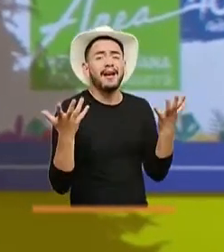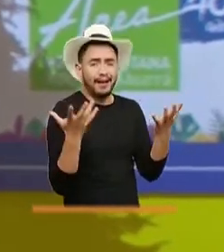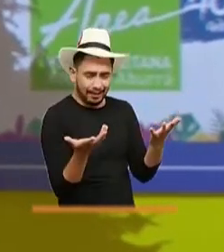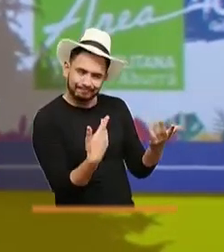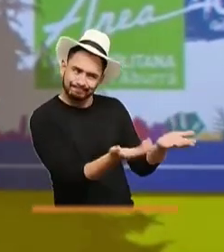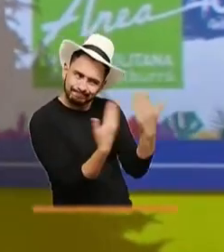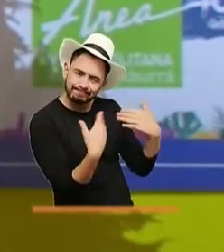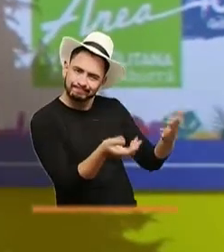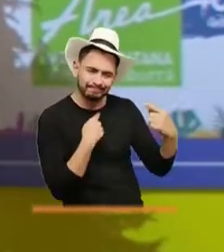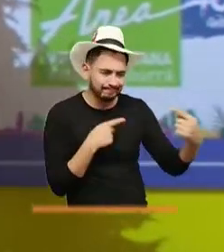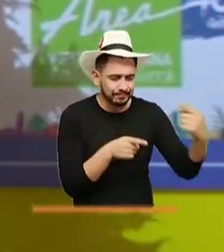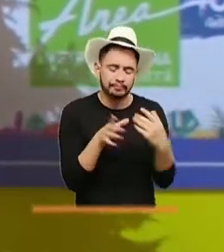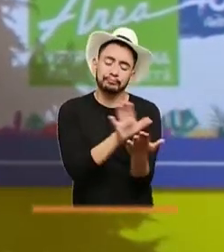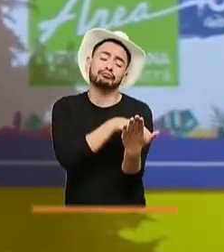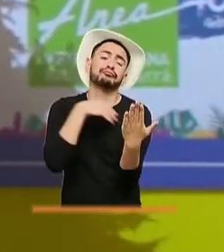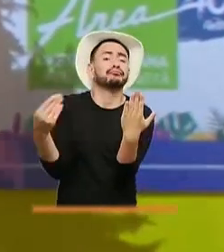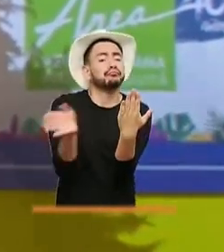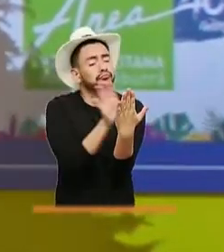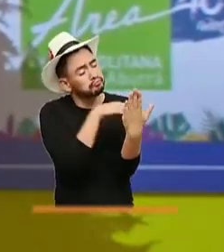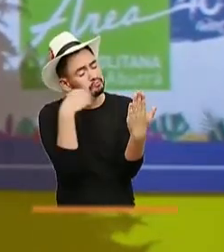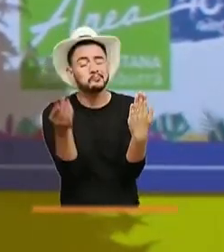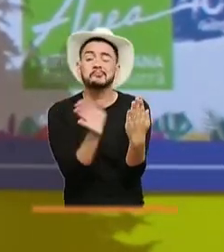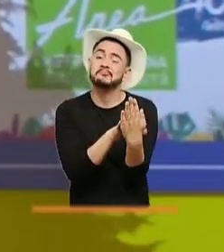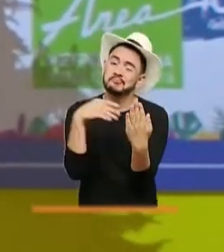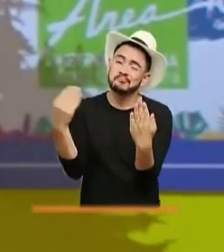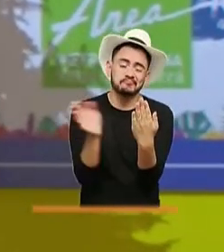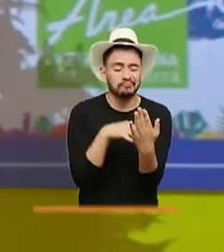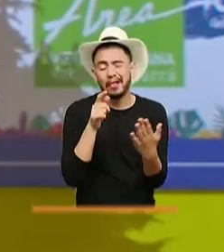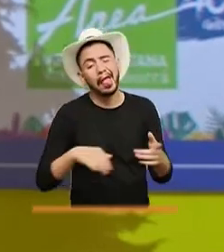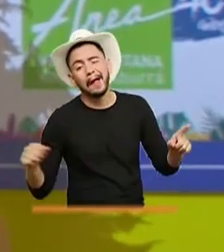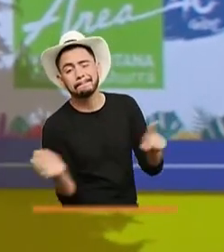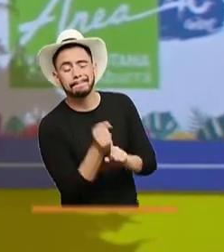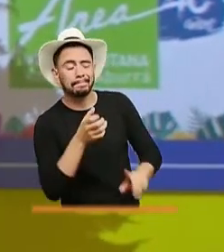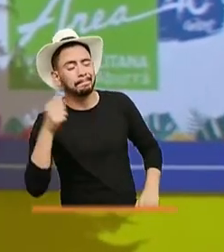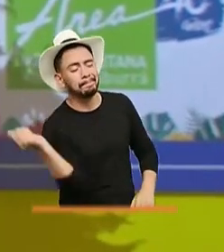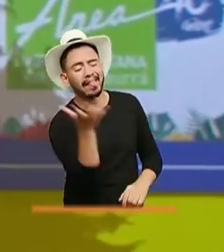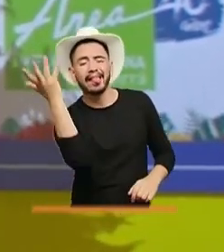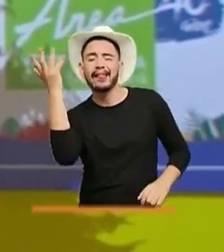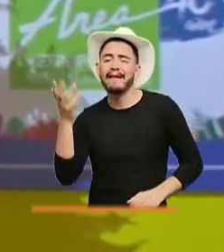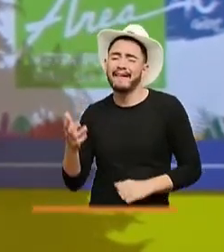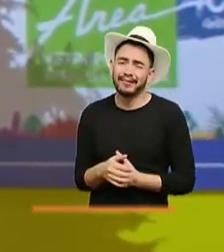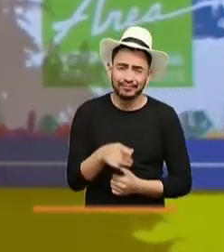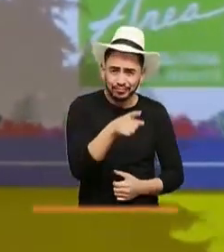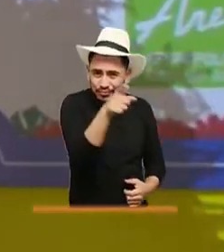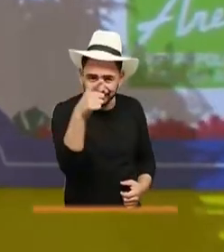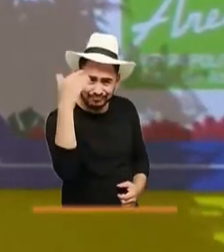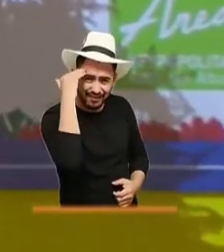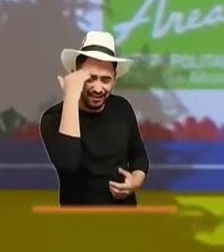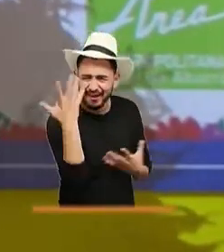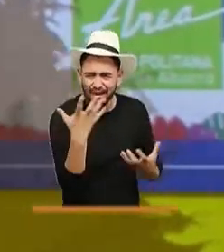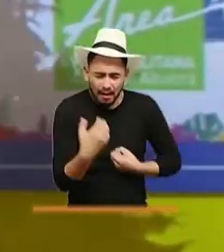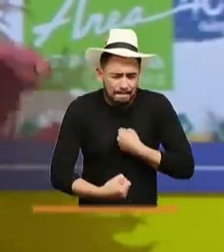leer pa' darle su criticada, porque sé que esa va a ser la